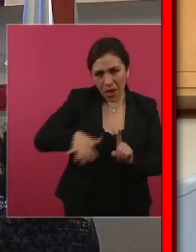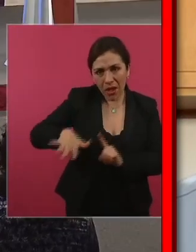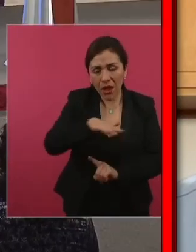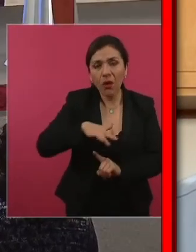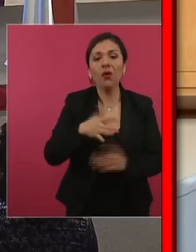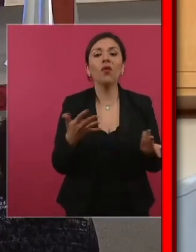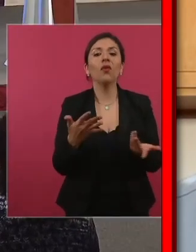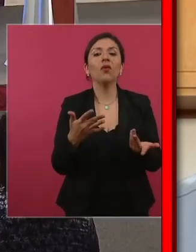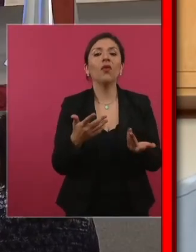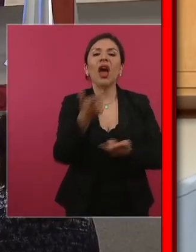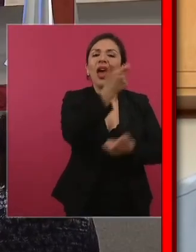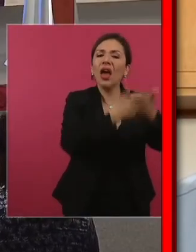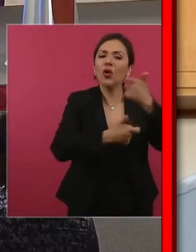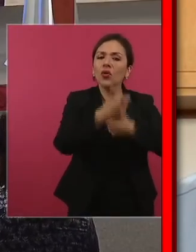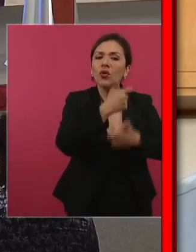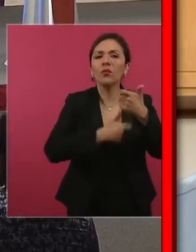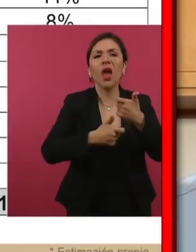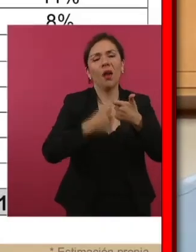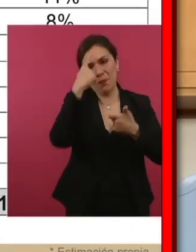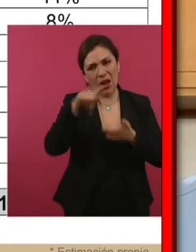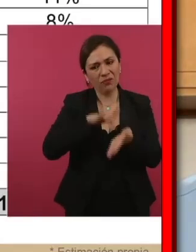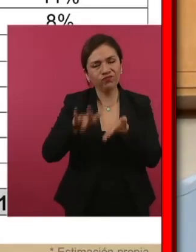de la economía popular